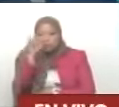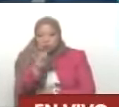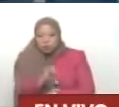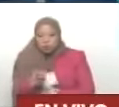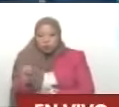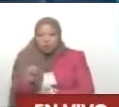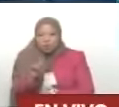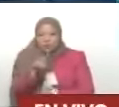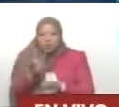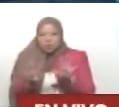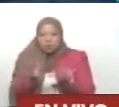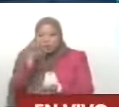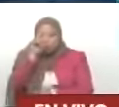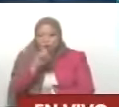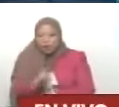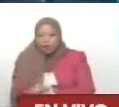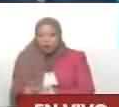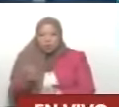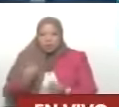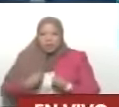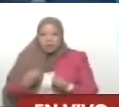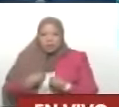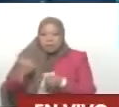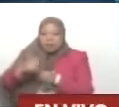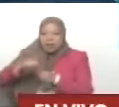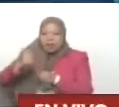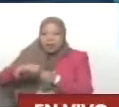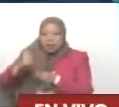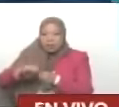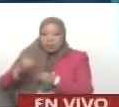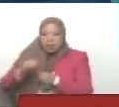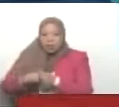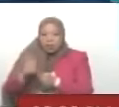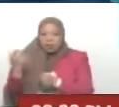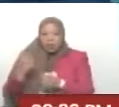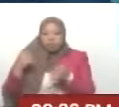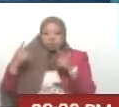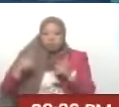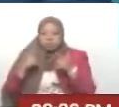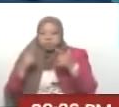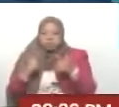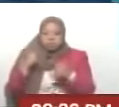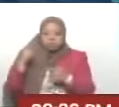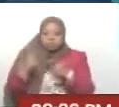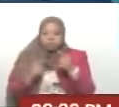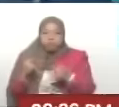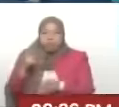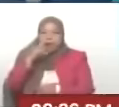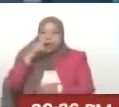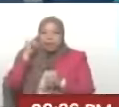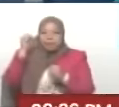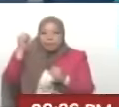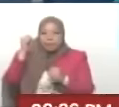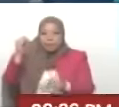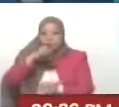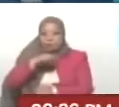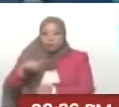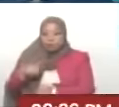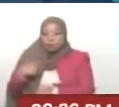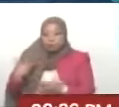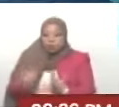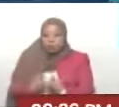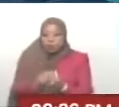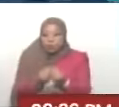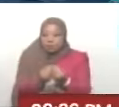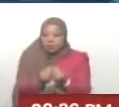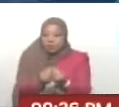de 29 años de edad, nacido en Maracaibo, solista del género merengue urbano, participa con el tema Maduro está contigo.